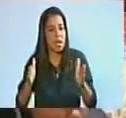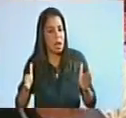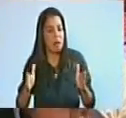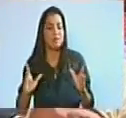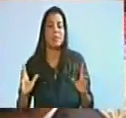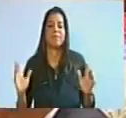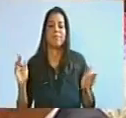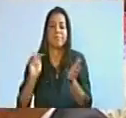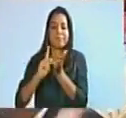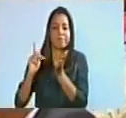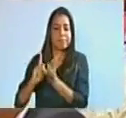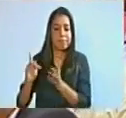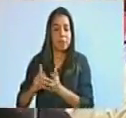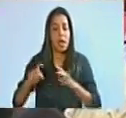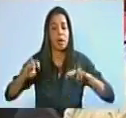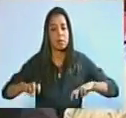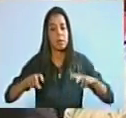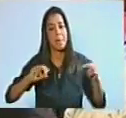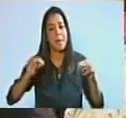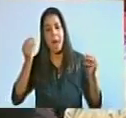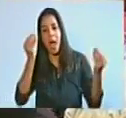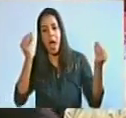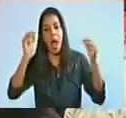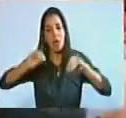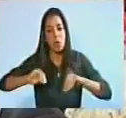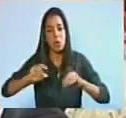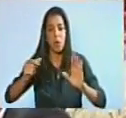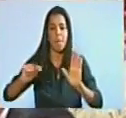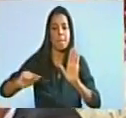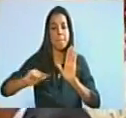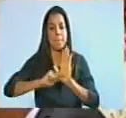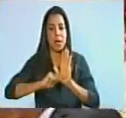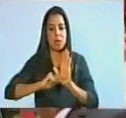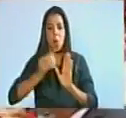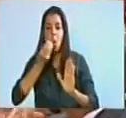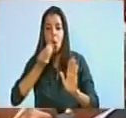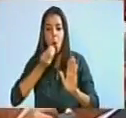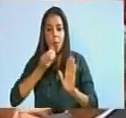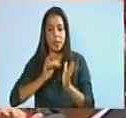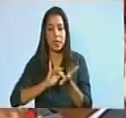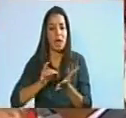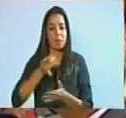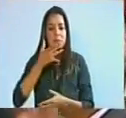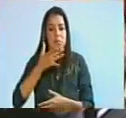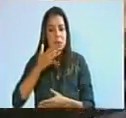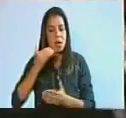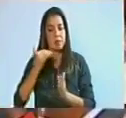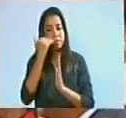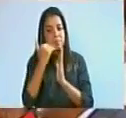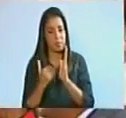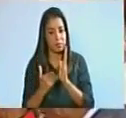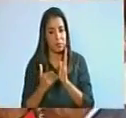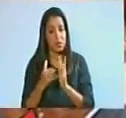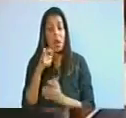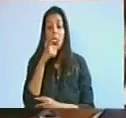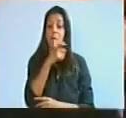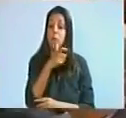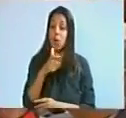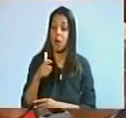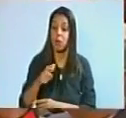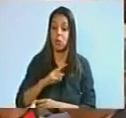llegar a esos precios acordados, donde nosotros, como constituyentes, donde nuestro pueblo se